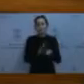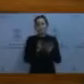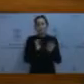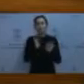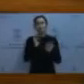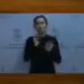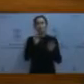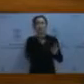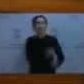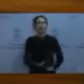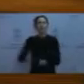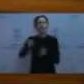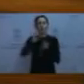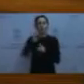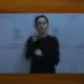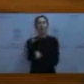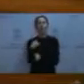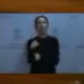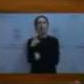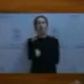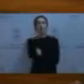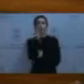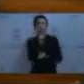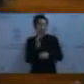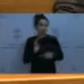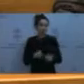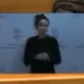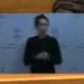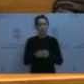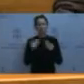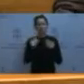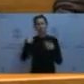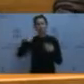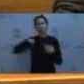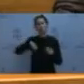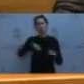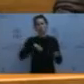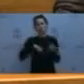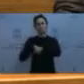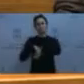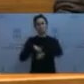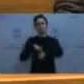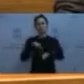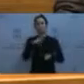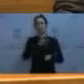Rajoy en este asunto. Gracias, señor presidente. Señora Fernández tiene la palabra.